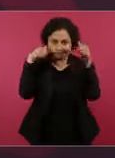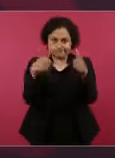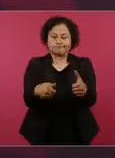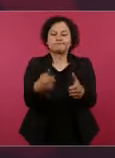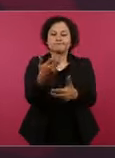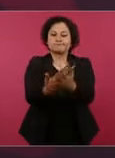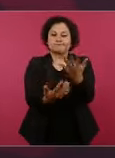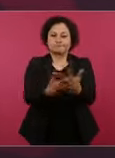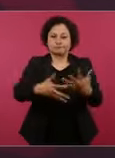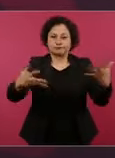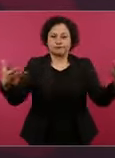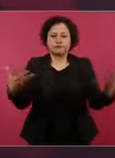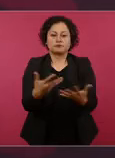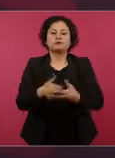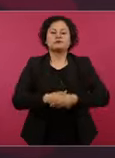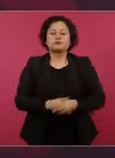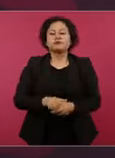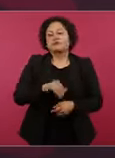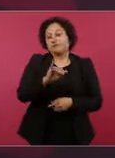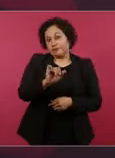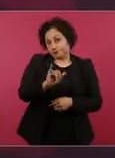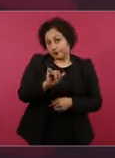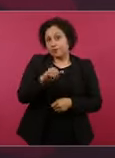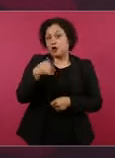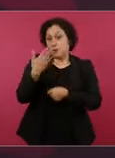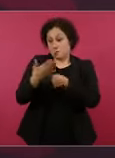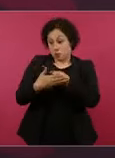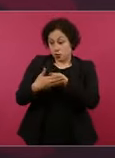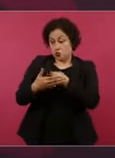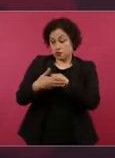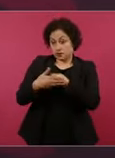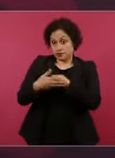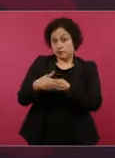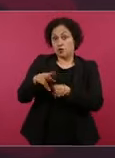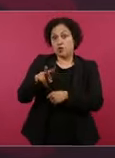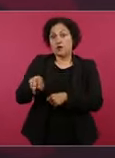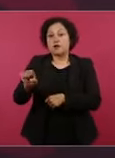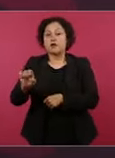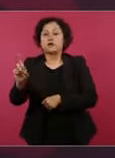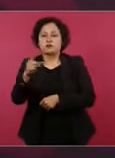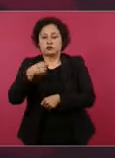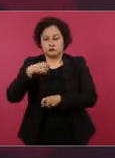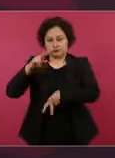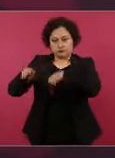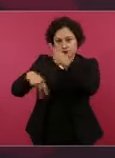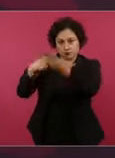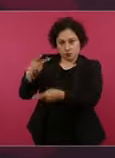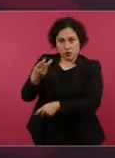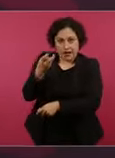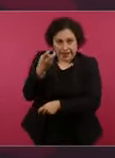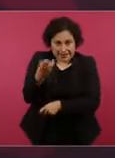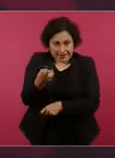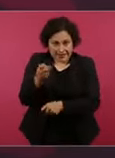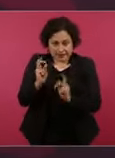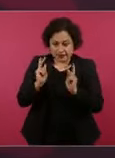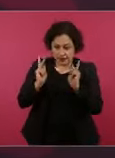vamos ahora, que el fin de semana, y una de las obras que vamos a evaluar es la del